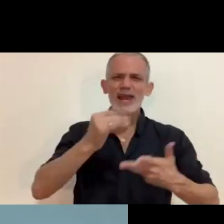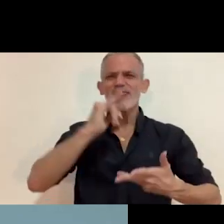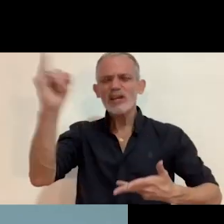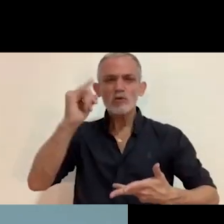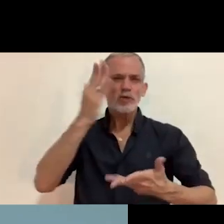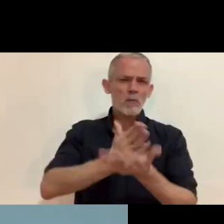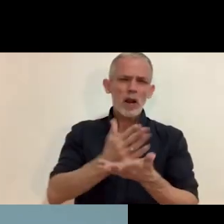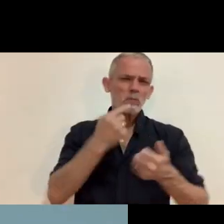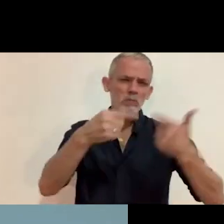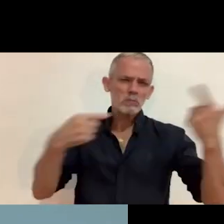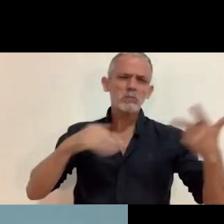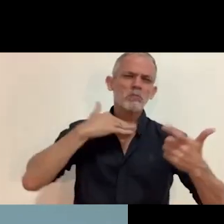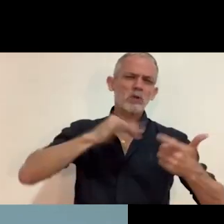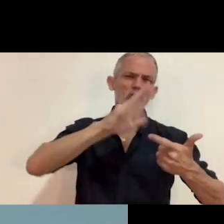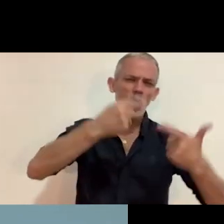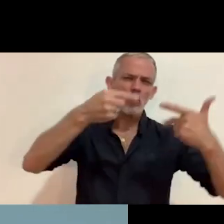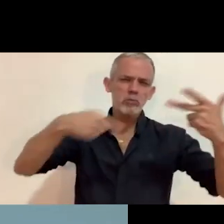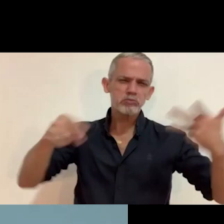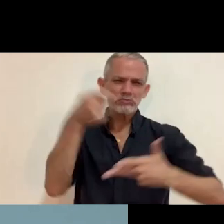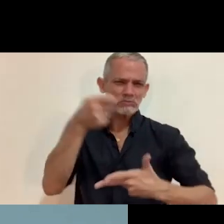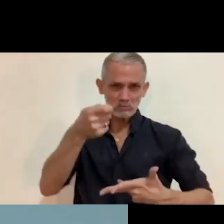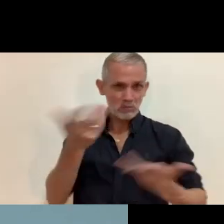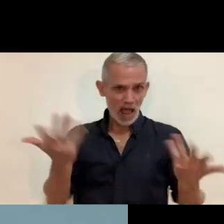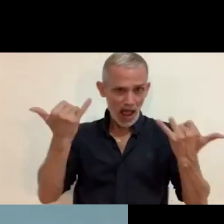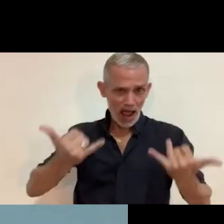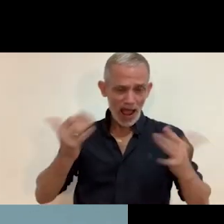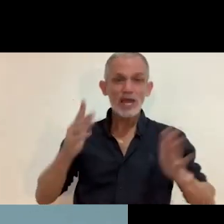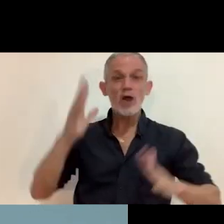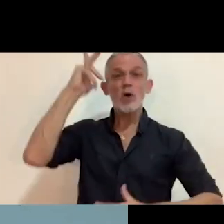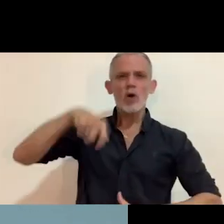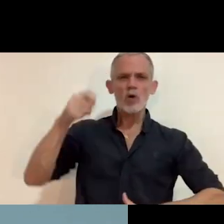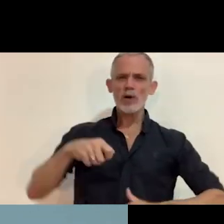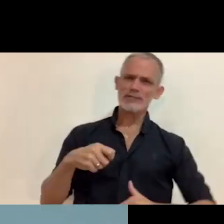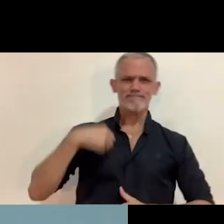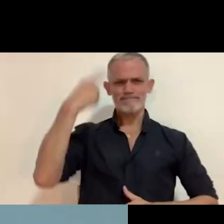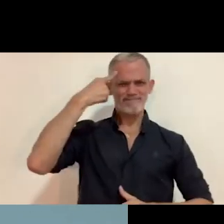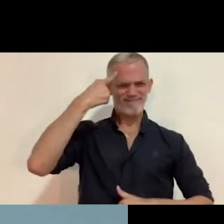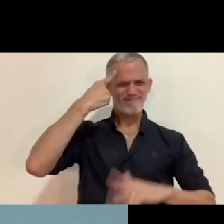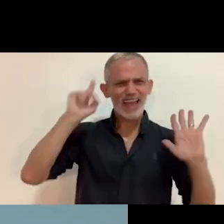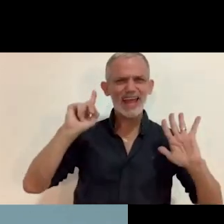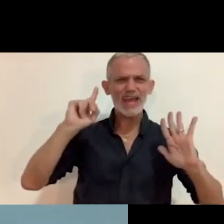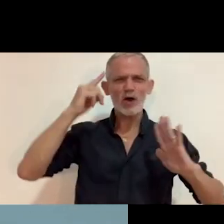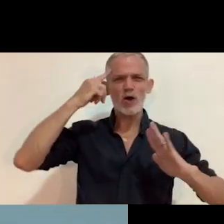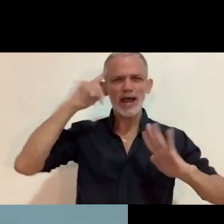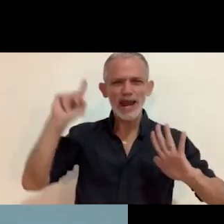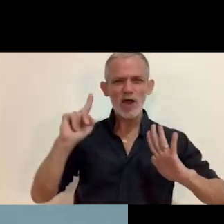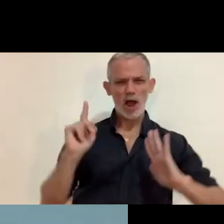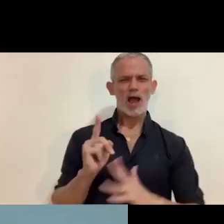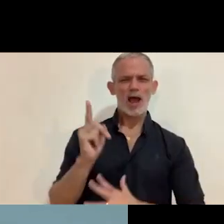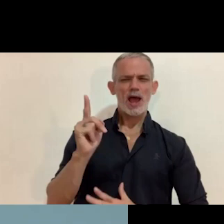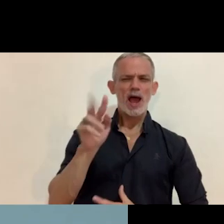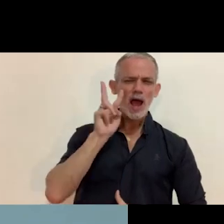delitos comunes que nosotros conocemos, el juez parte de una presunción. Porque justamente